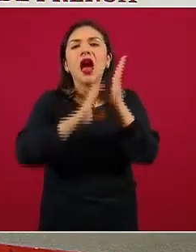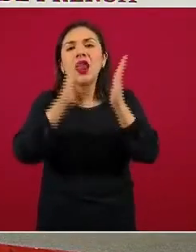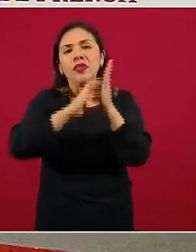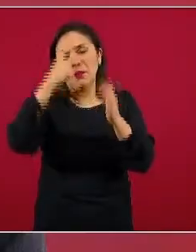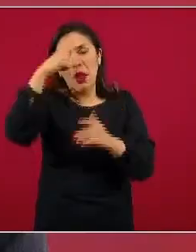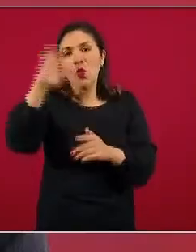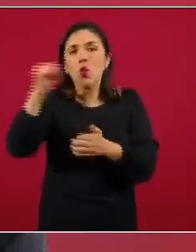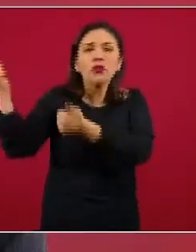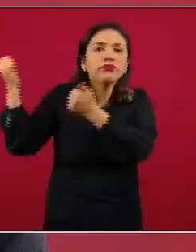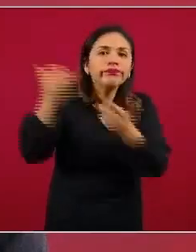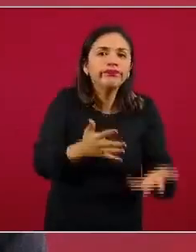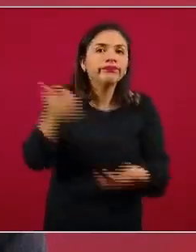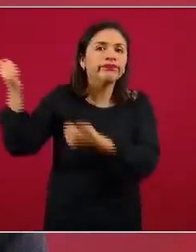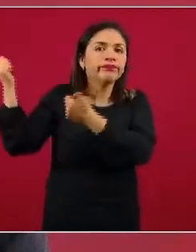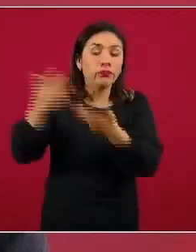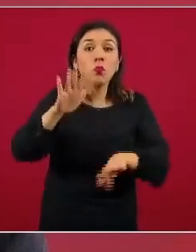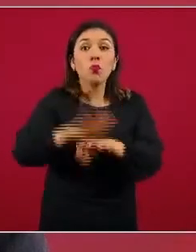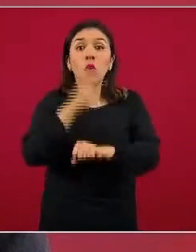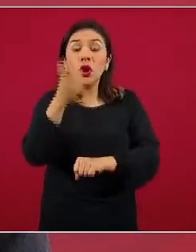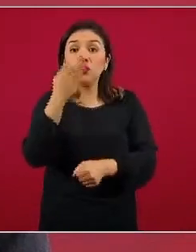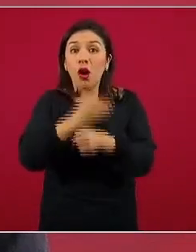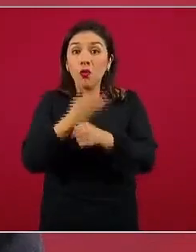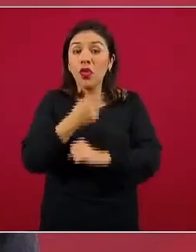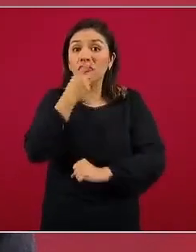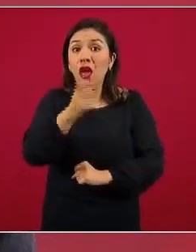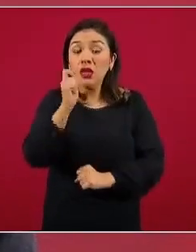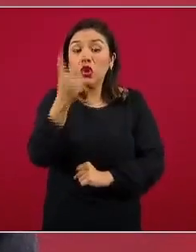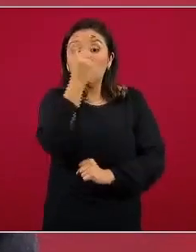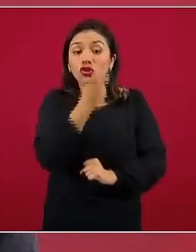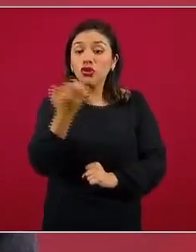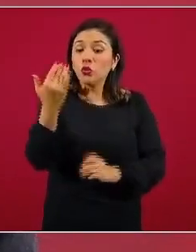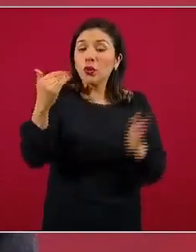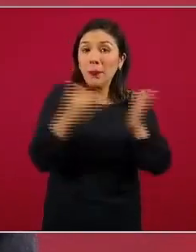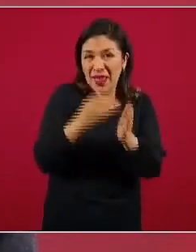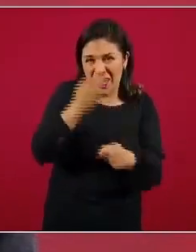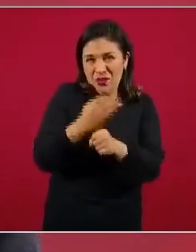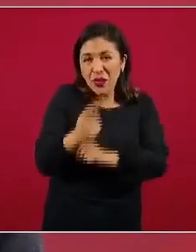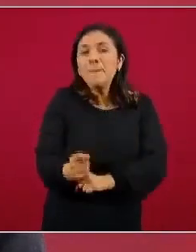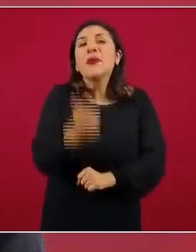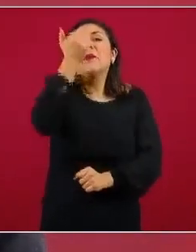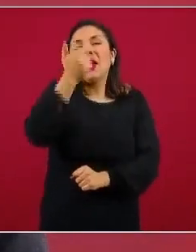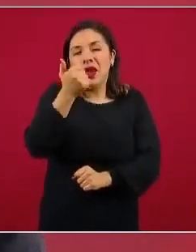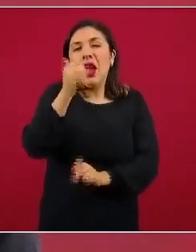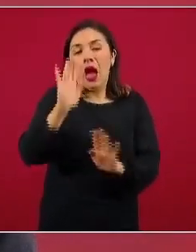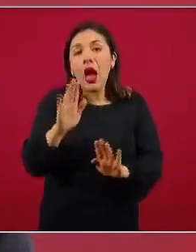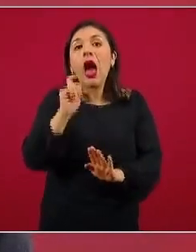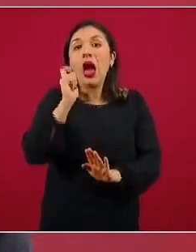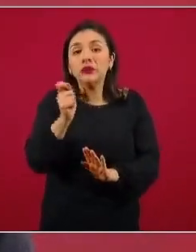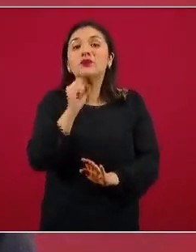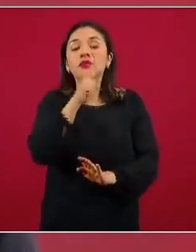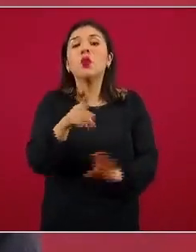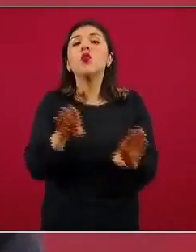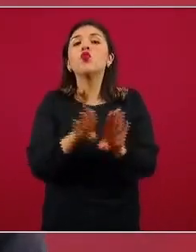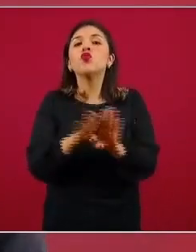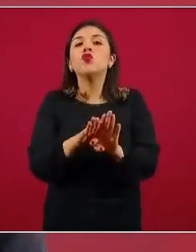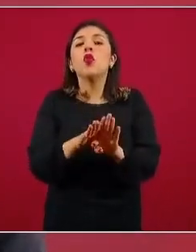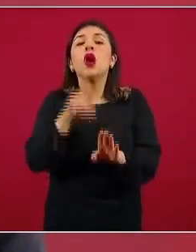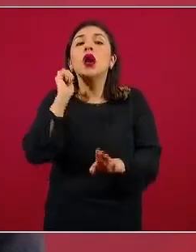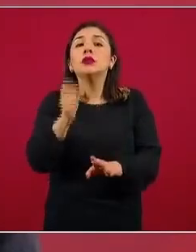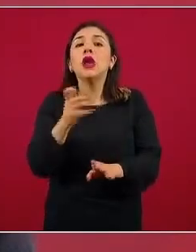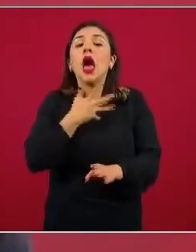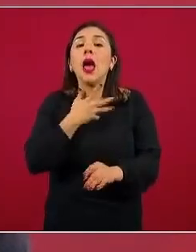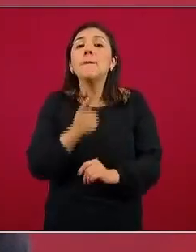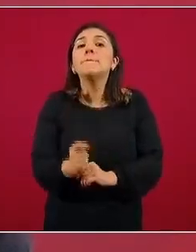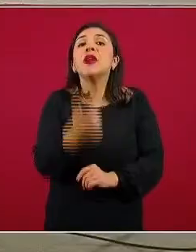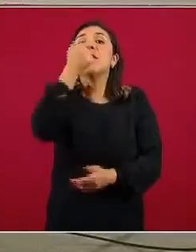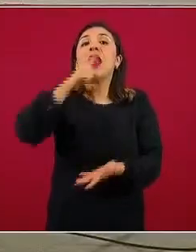entregas. Por eso, cuando se habla de estas primeras 250,000 dosis, se hablan precisamente de una